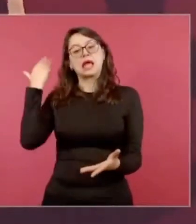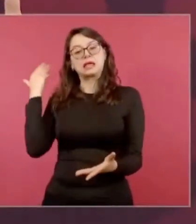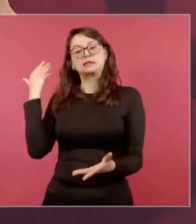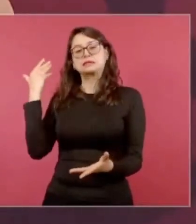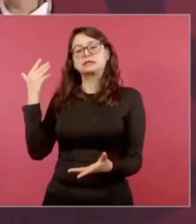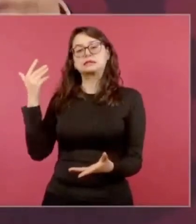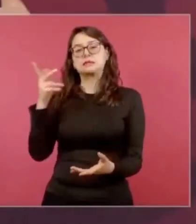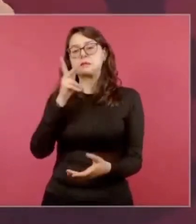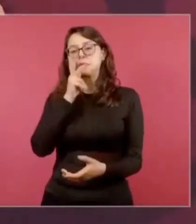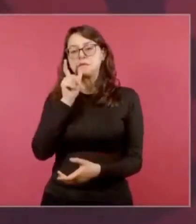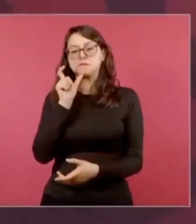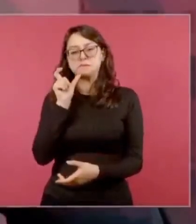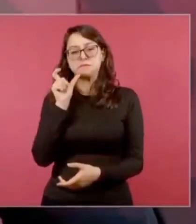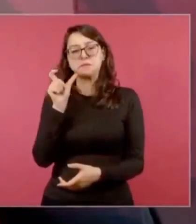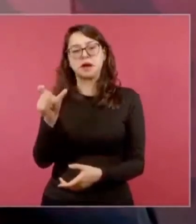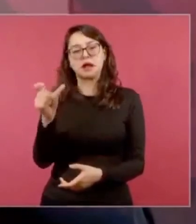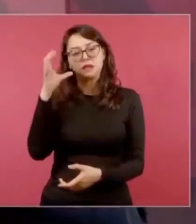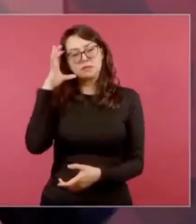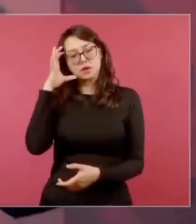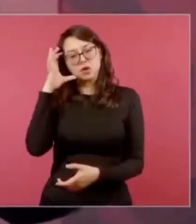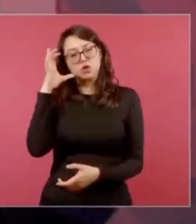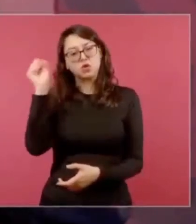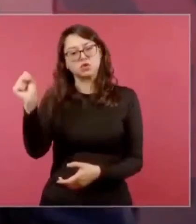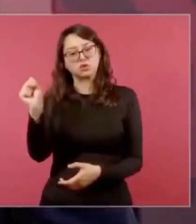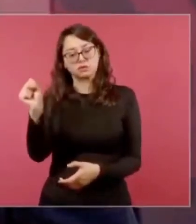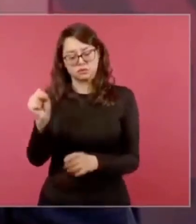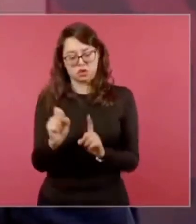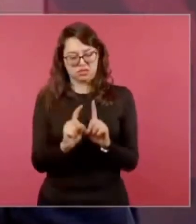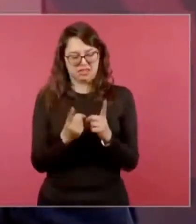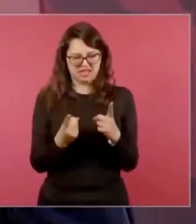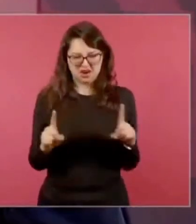término, el concepto desarrollo.